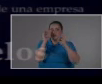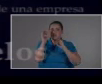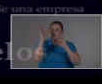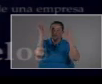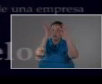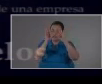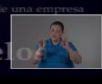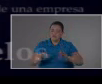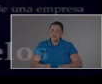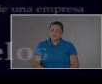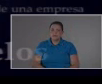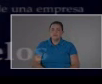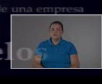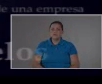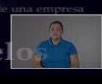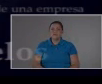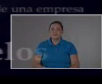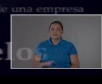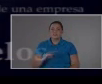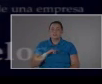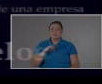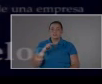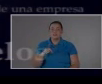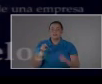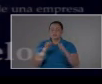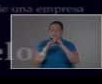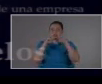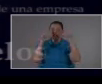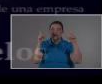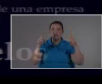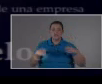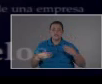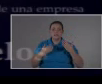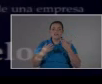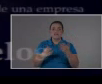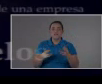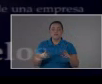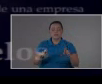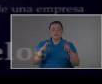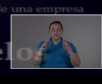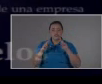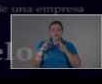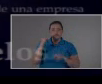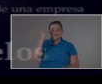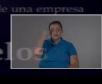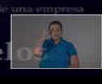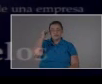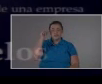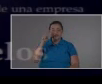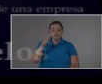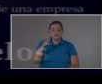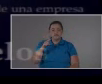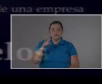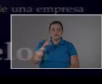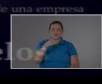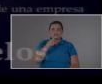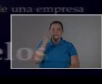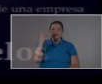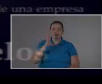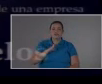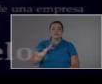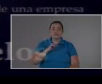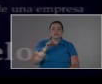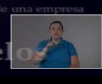Y todo mundo estamos a la expectativa, les llevamos regalos. Imagínese eso. Y Dios tiene una palabra para ellos.